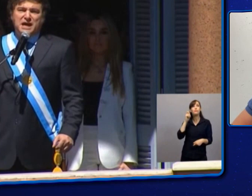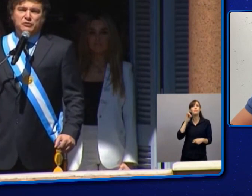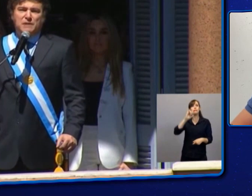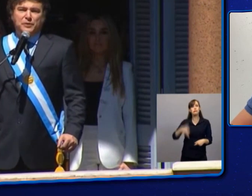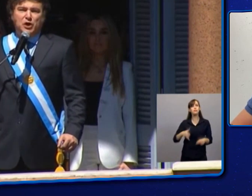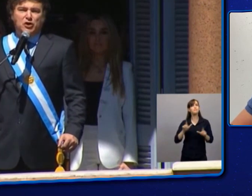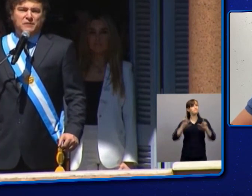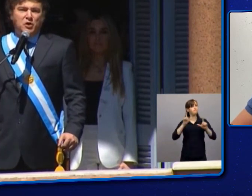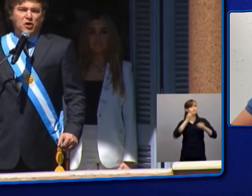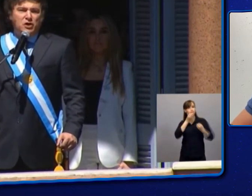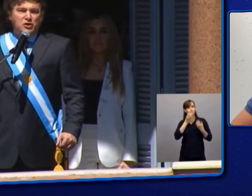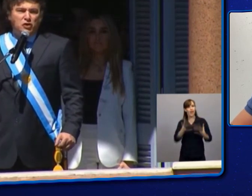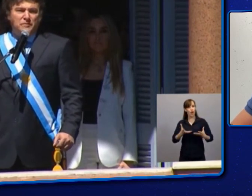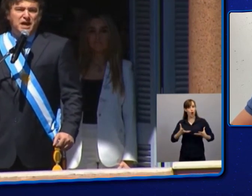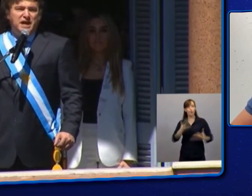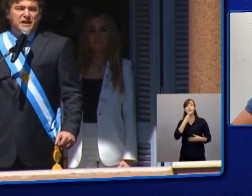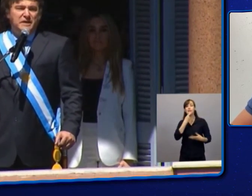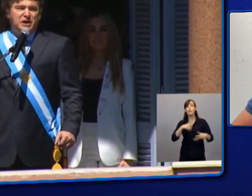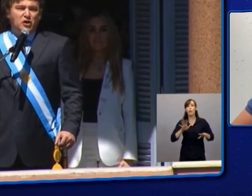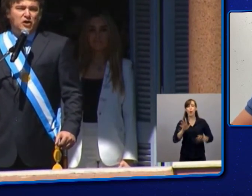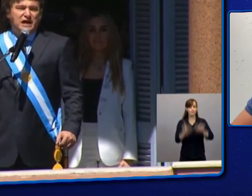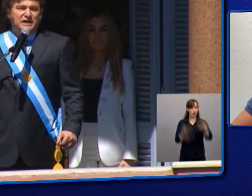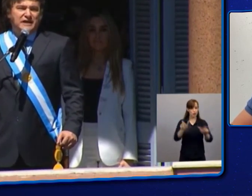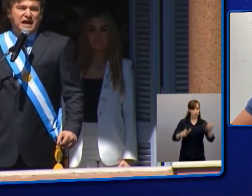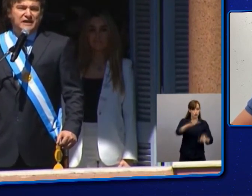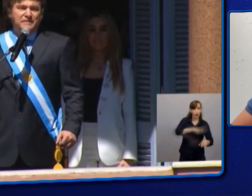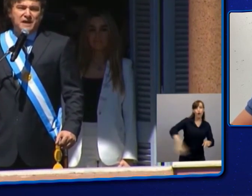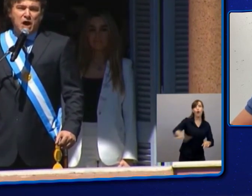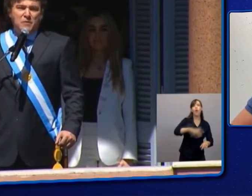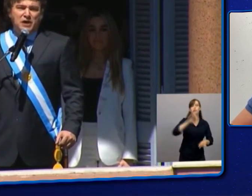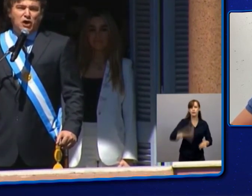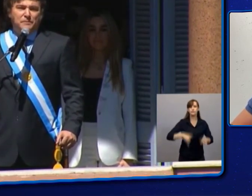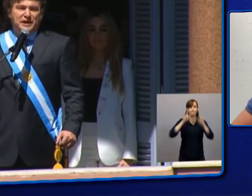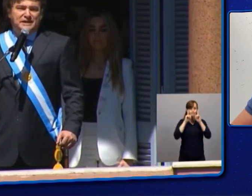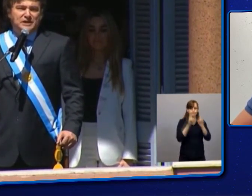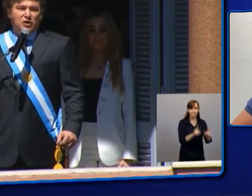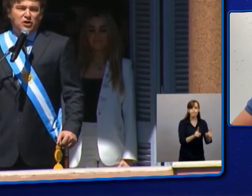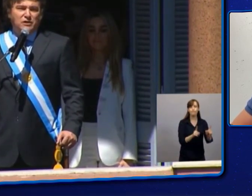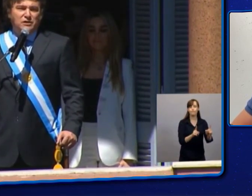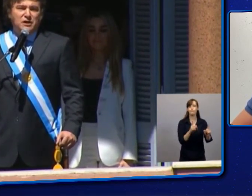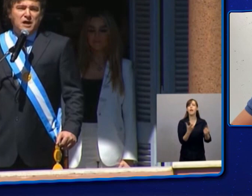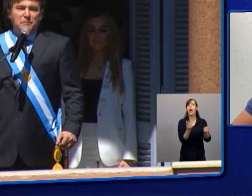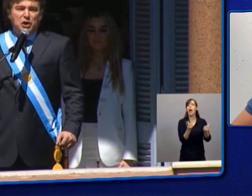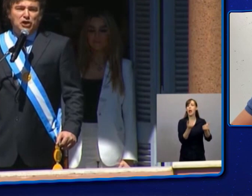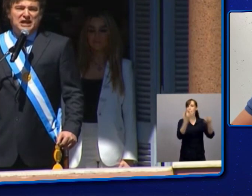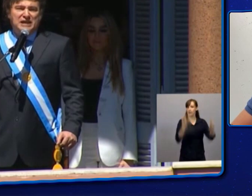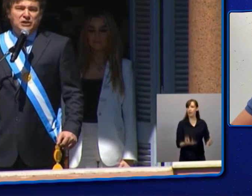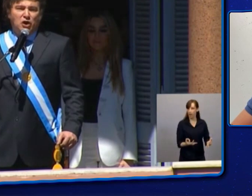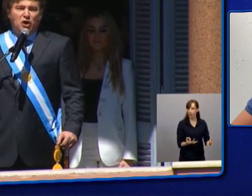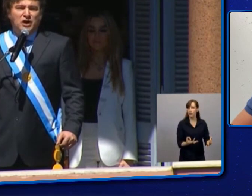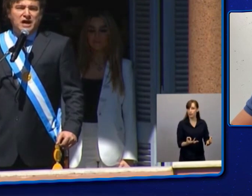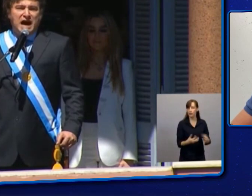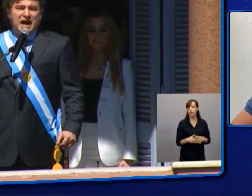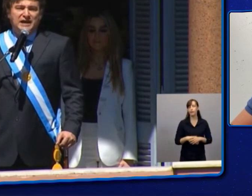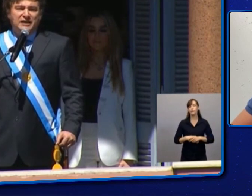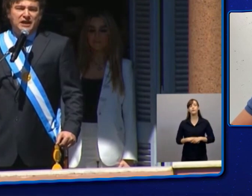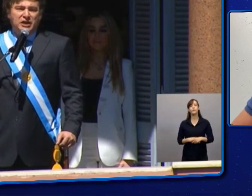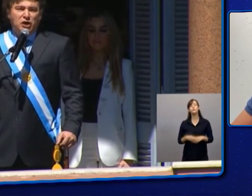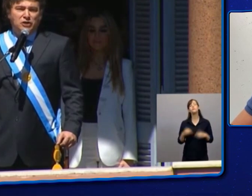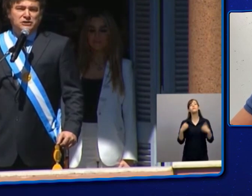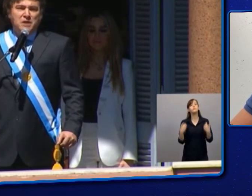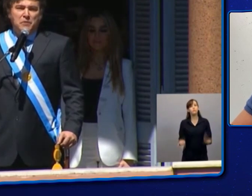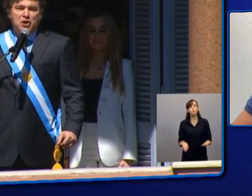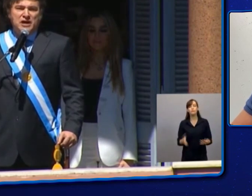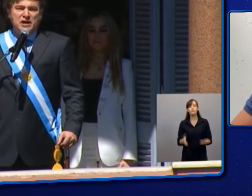pasar por eh eliminar eh impuestos eliminar burocracia y eliminar el reducir el gasto